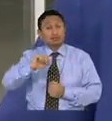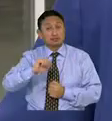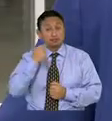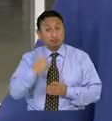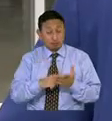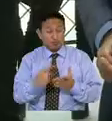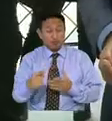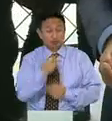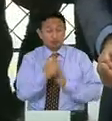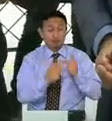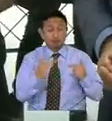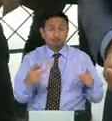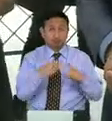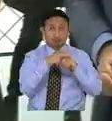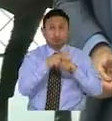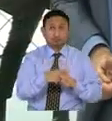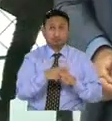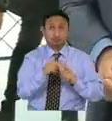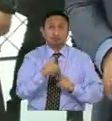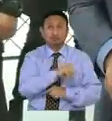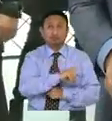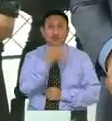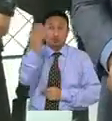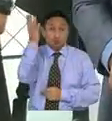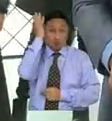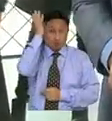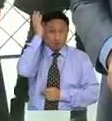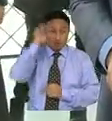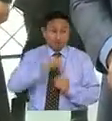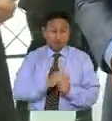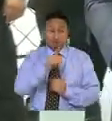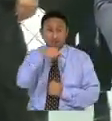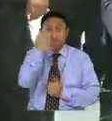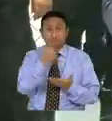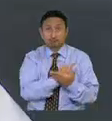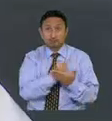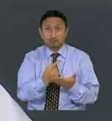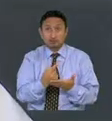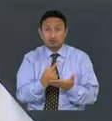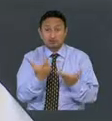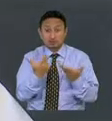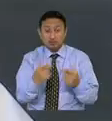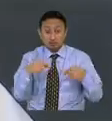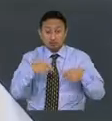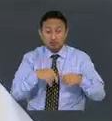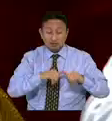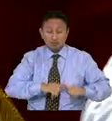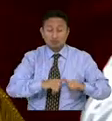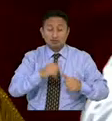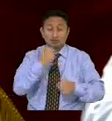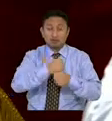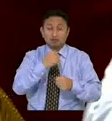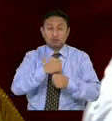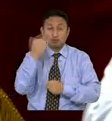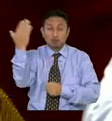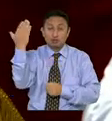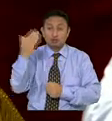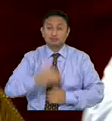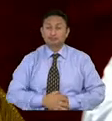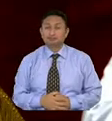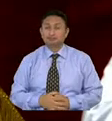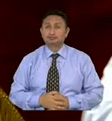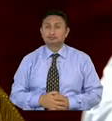fraude procesal. Lo cierto es que Jorge Yunda solo tendría hasta la próxima semana para estar en el sillón municipal,